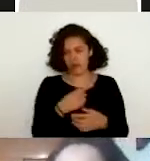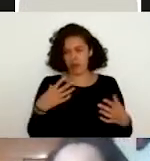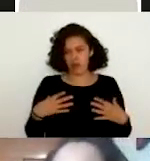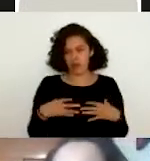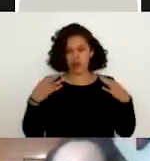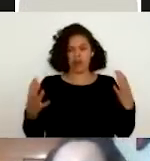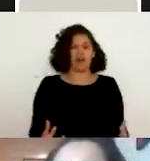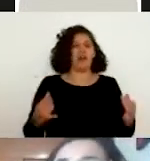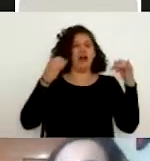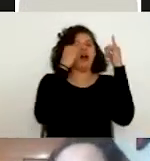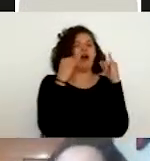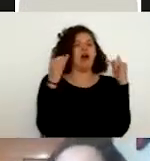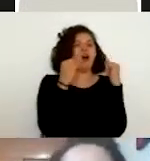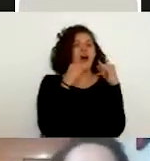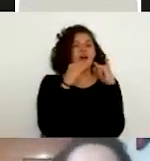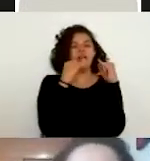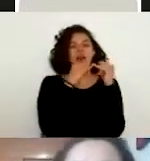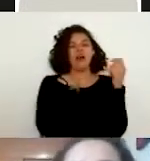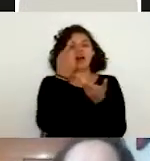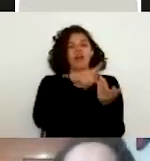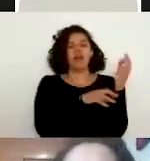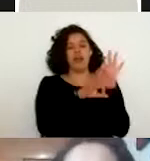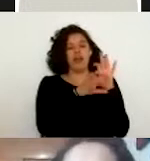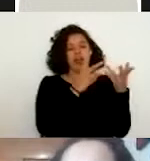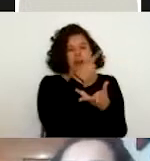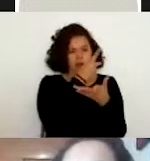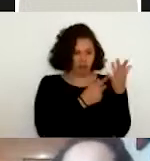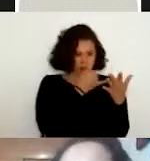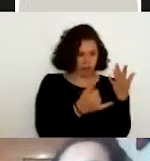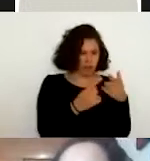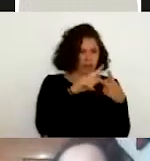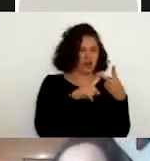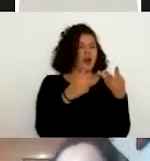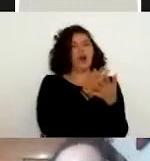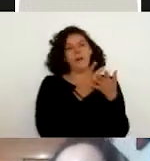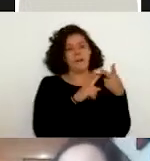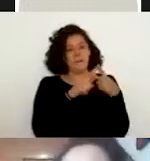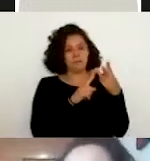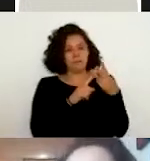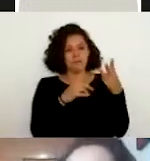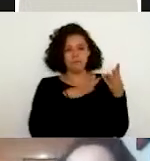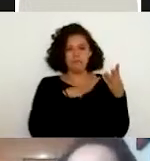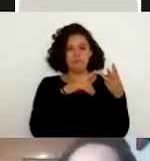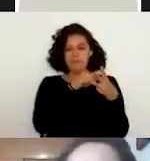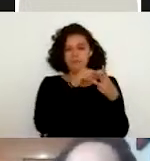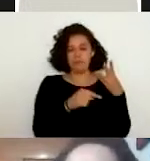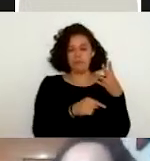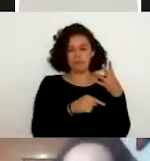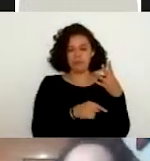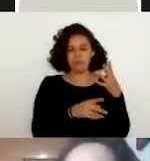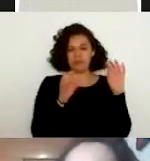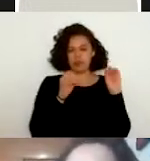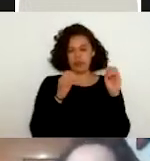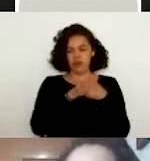en la que yo estoy laborando, tiene tal programa, tiene tal plan, o se enfoca en atender este tipo